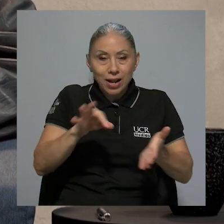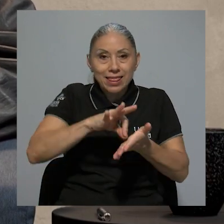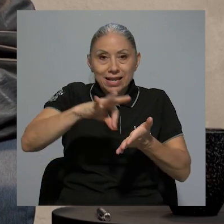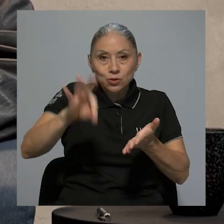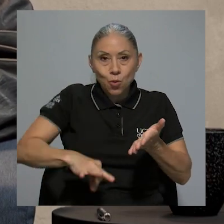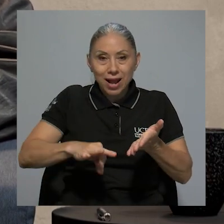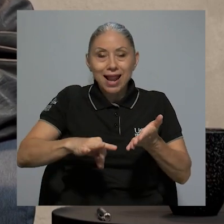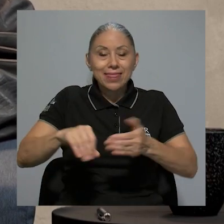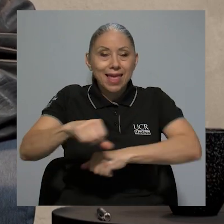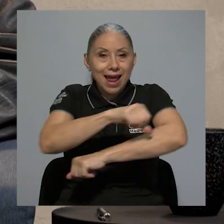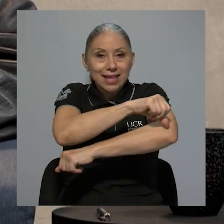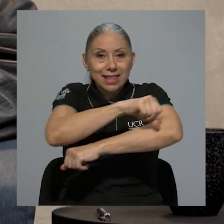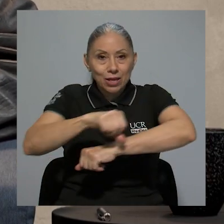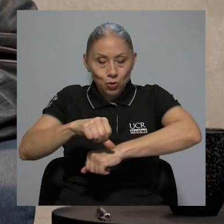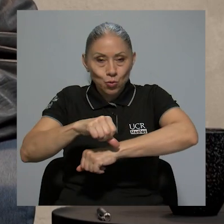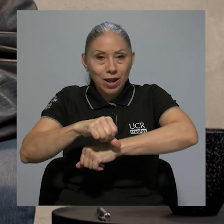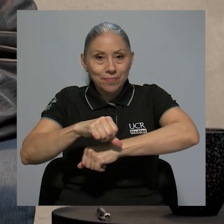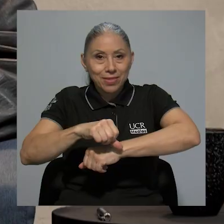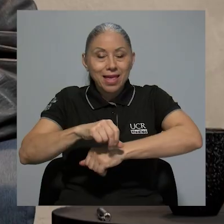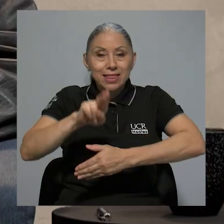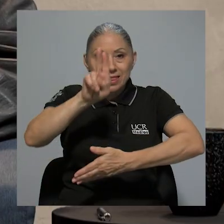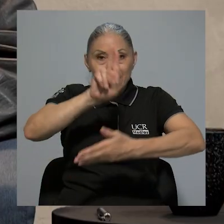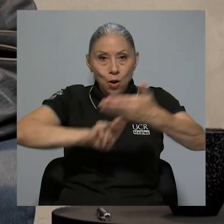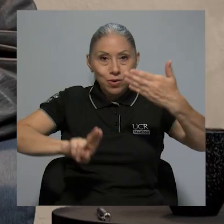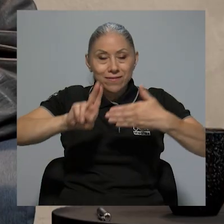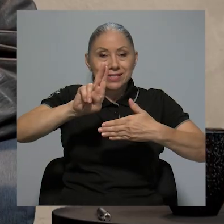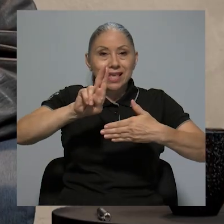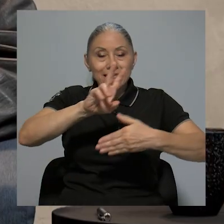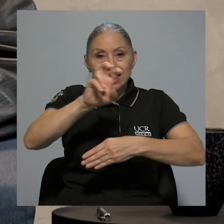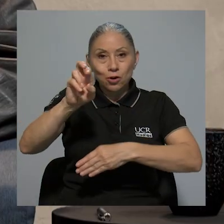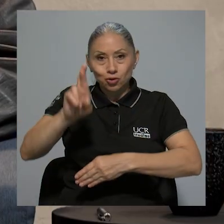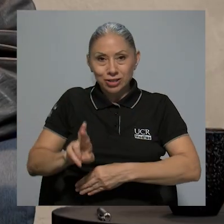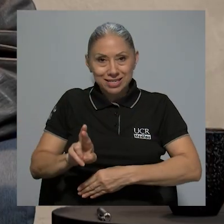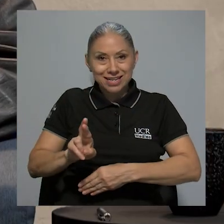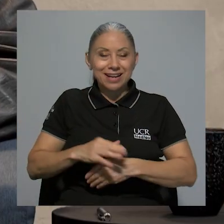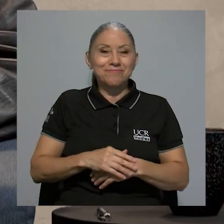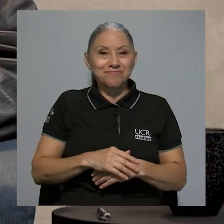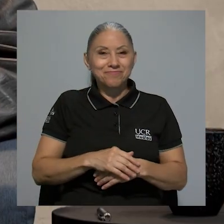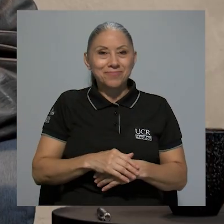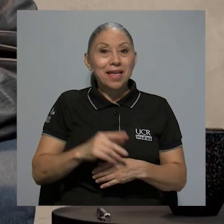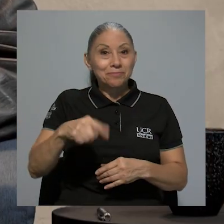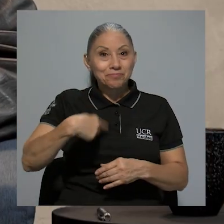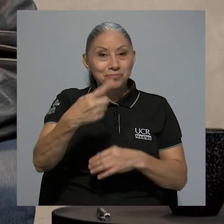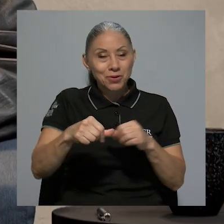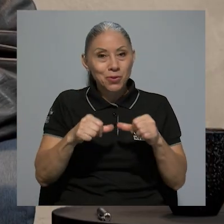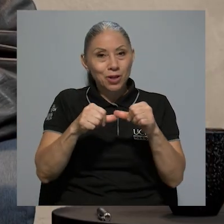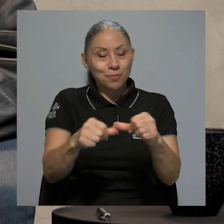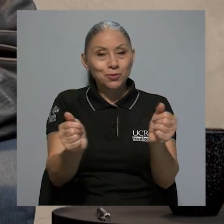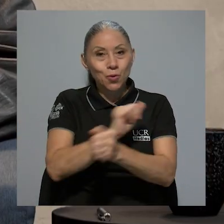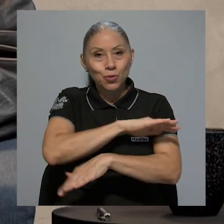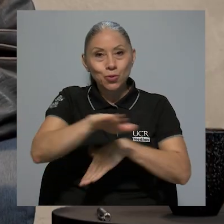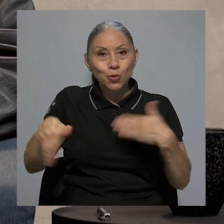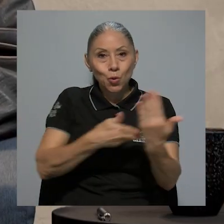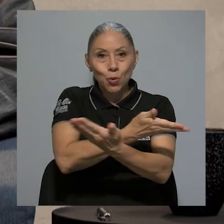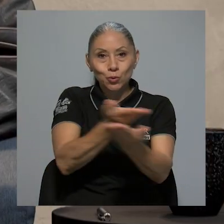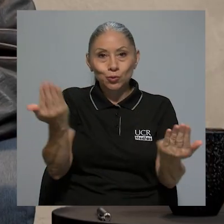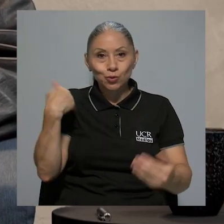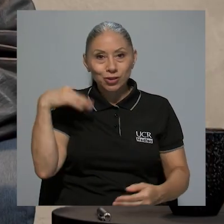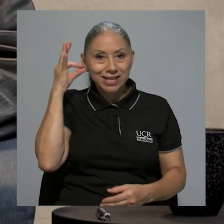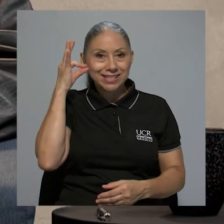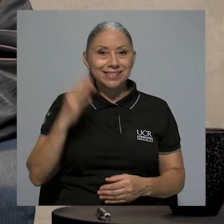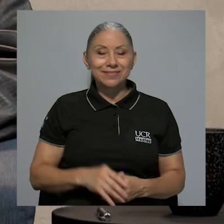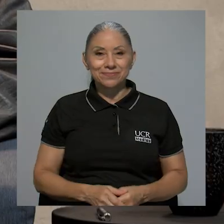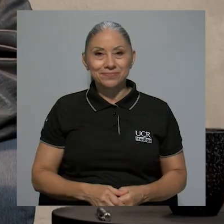investigadora de la Escuela de Arquitectura de la Universidad de Costa Rica. Ya regresamos con todas y